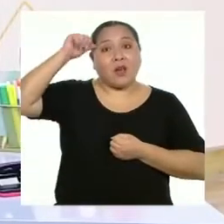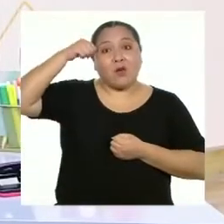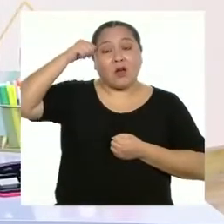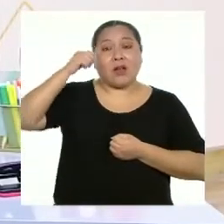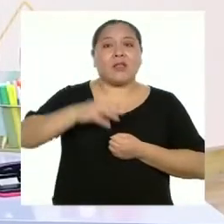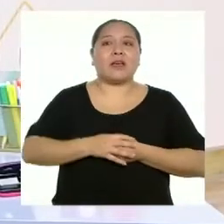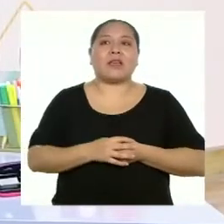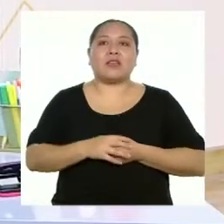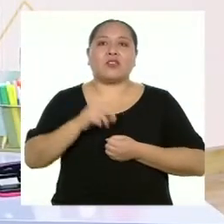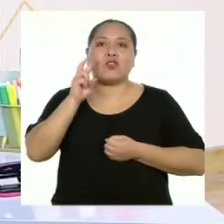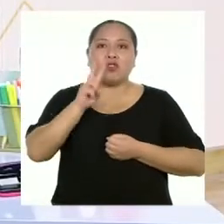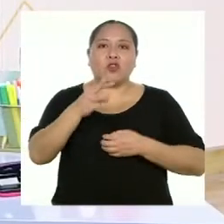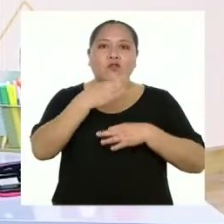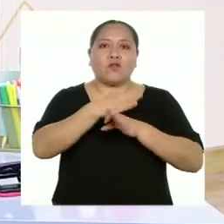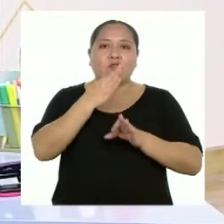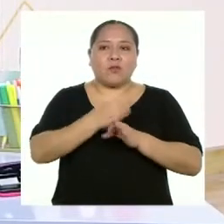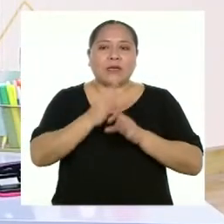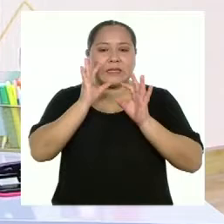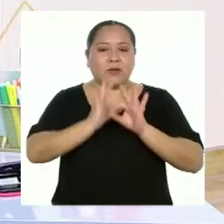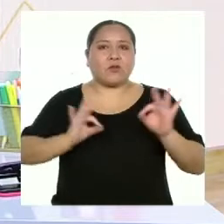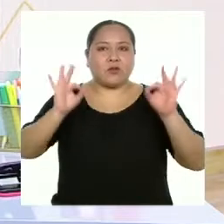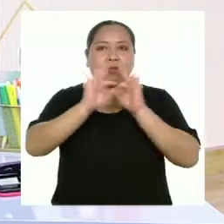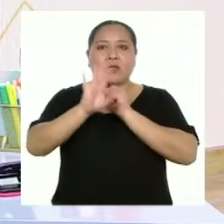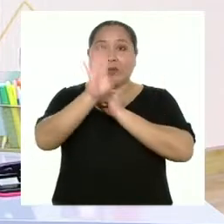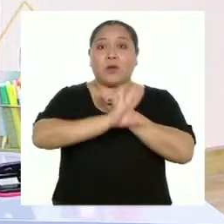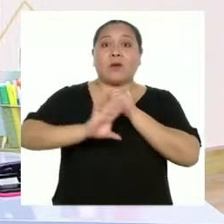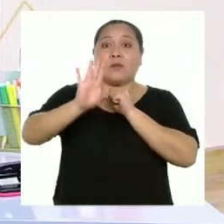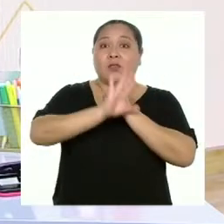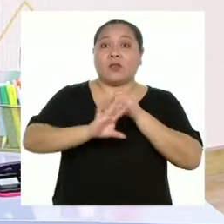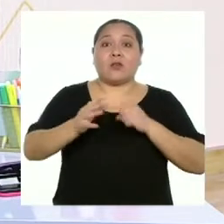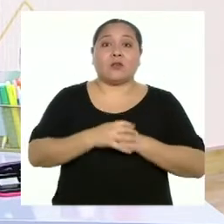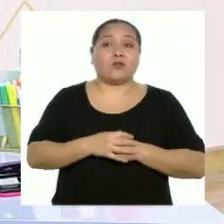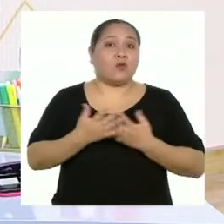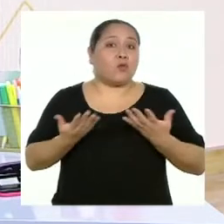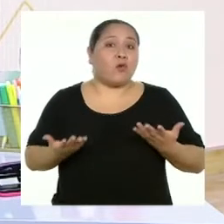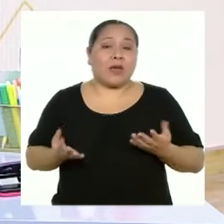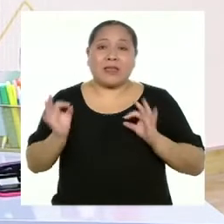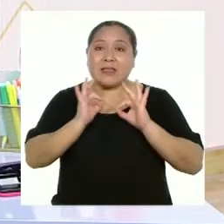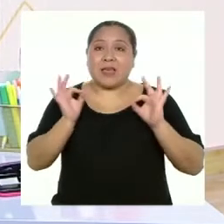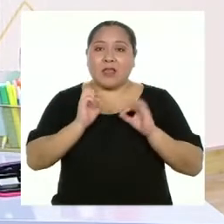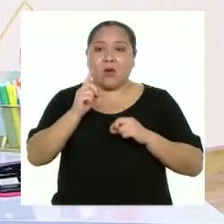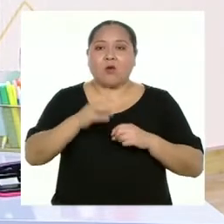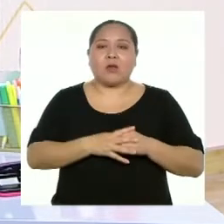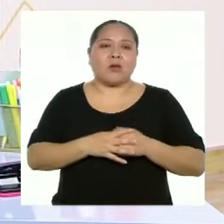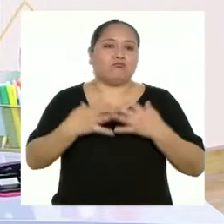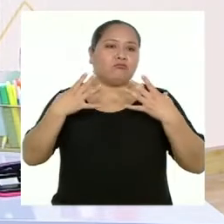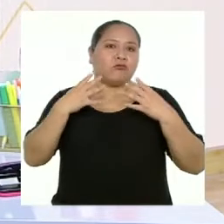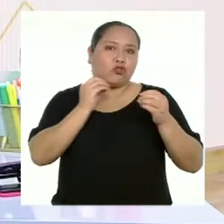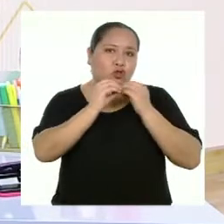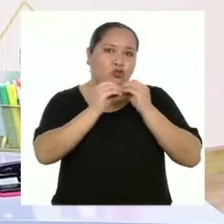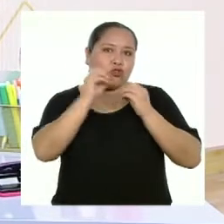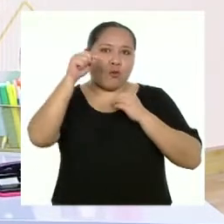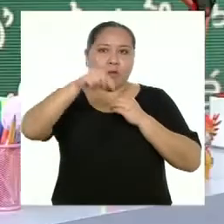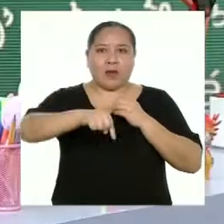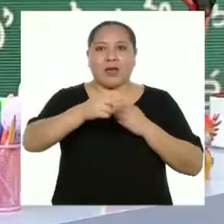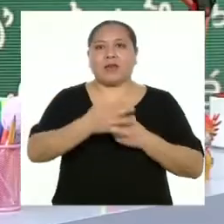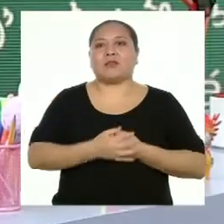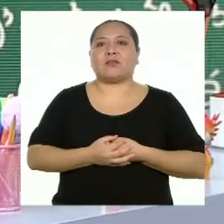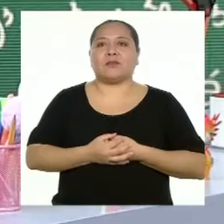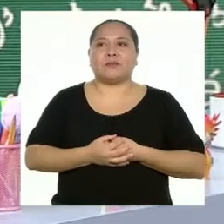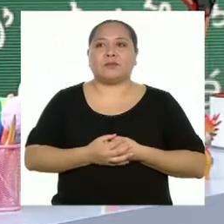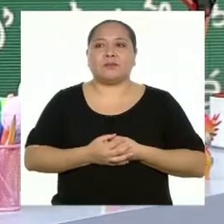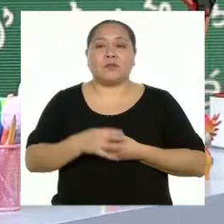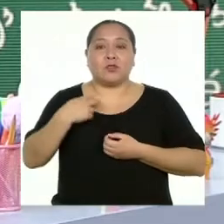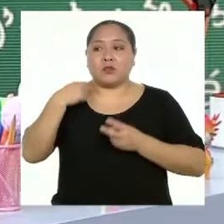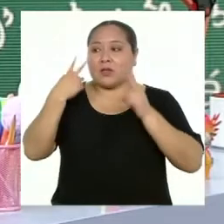Recuerden que son dos medidas esenciales para protegernos, ya que no existe aún una cura para este coronavirus.